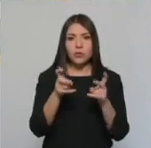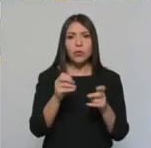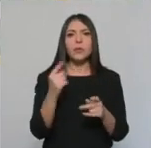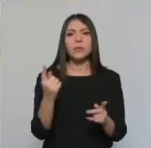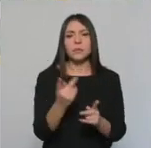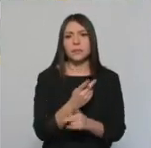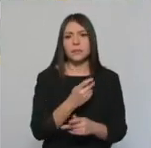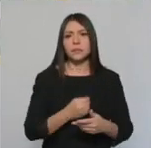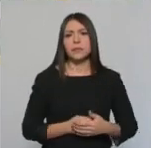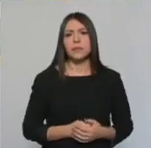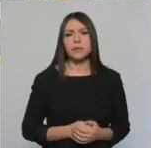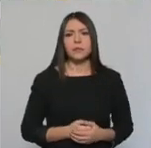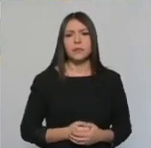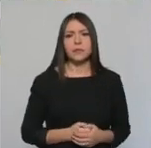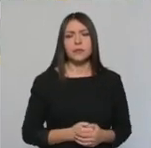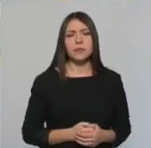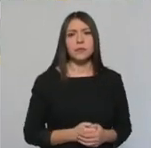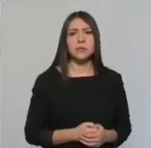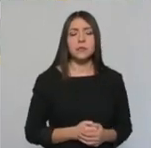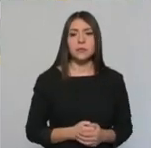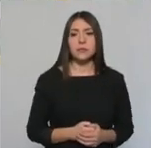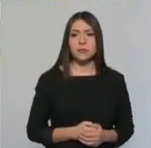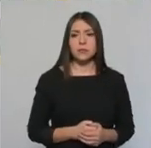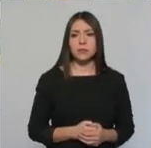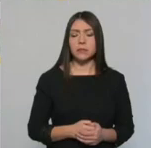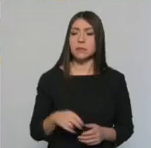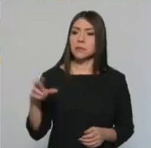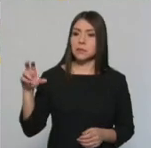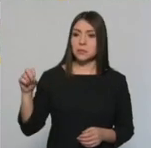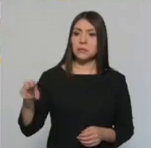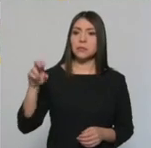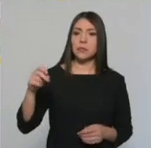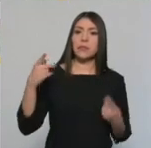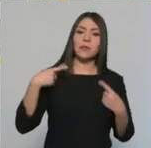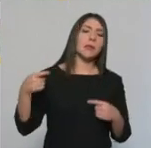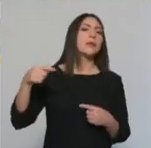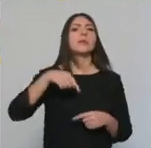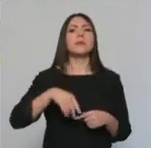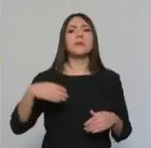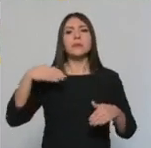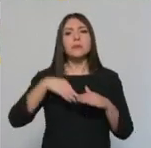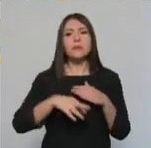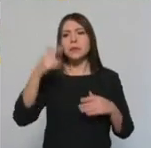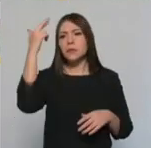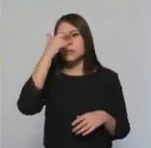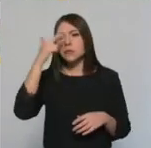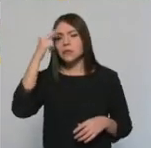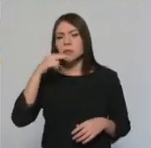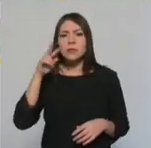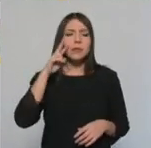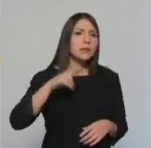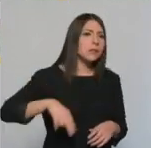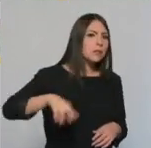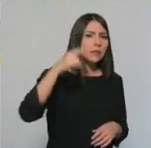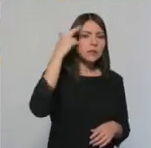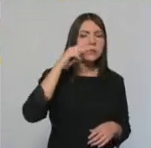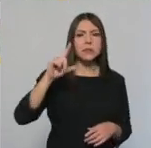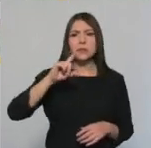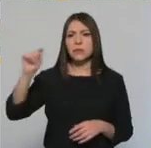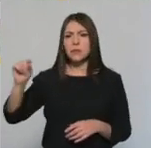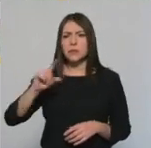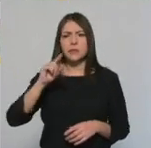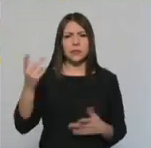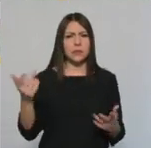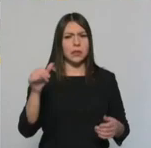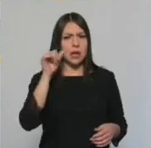vienen las autoridades a dar un rondín, entran, revisan y se van. Y entonces ayer pues se hizo